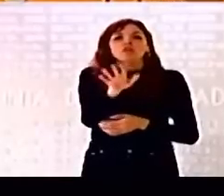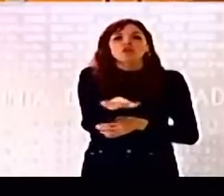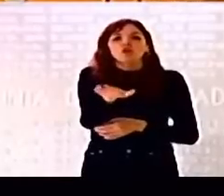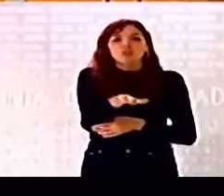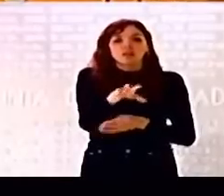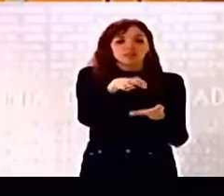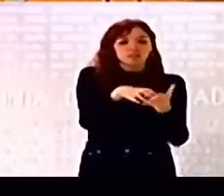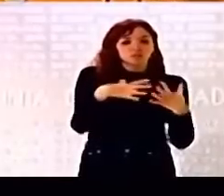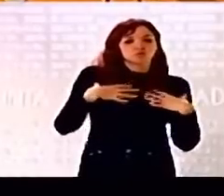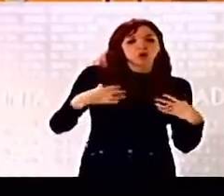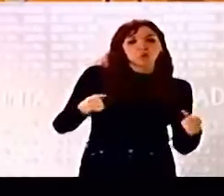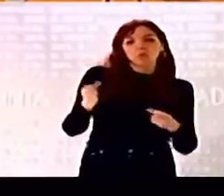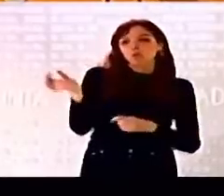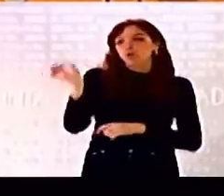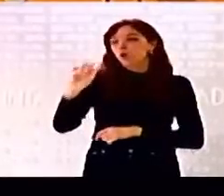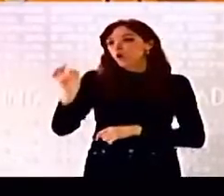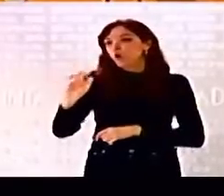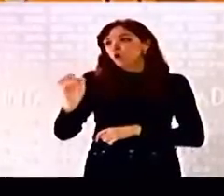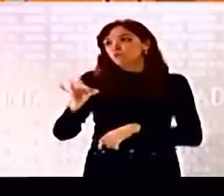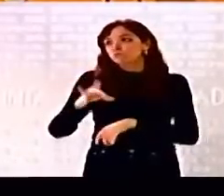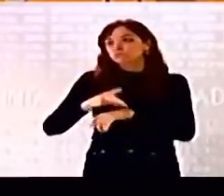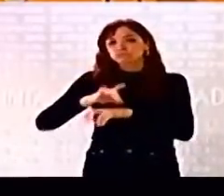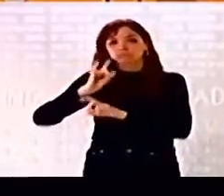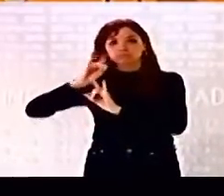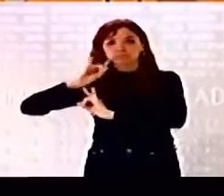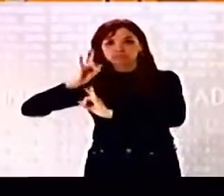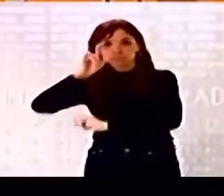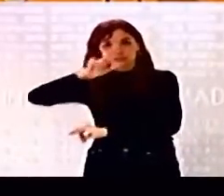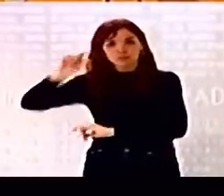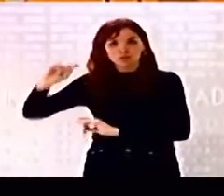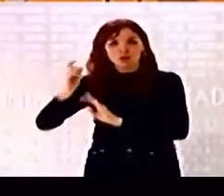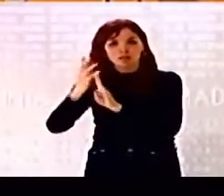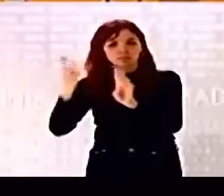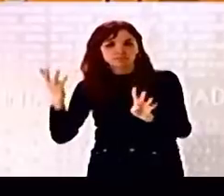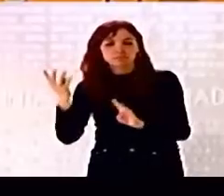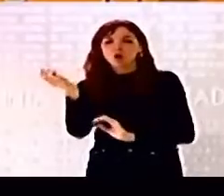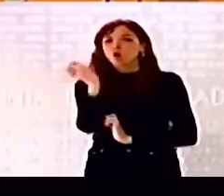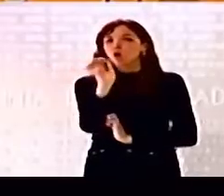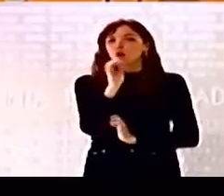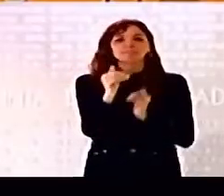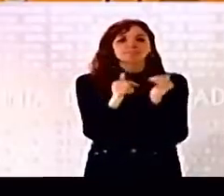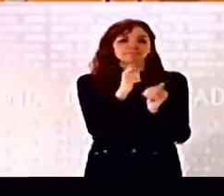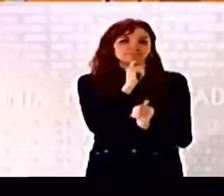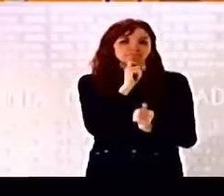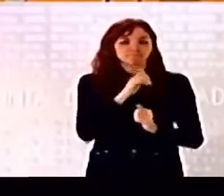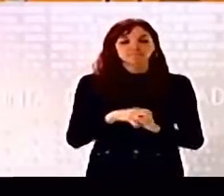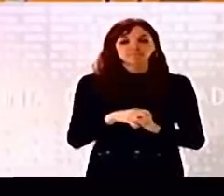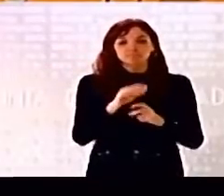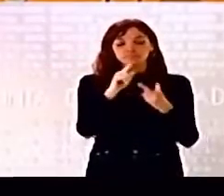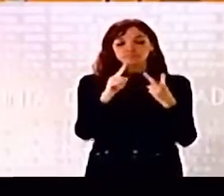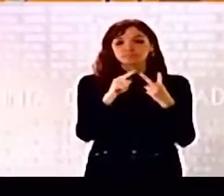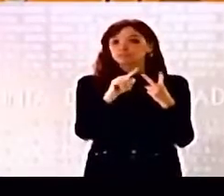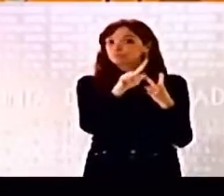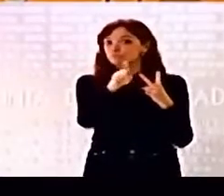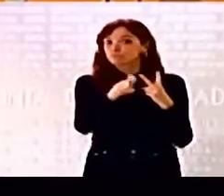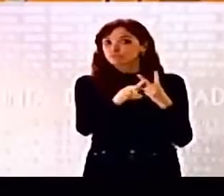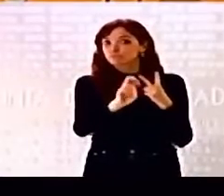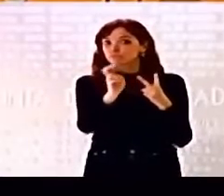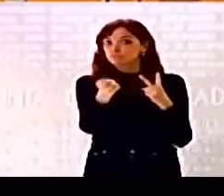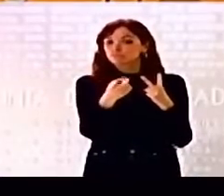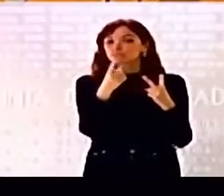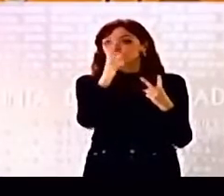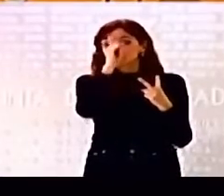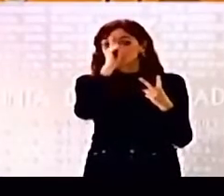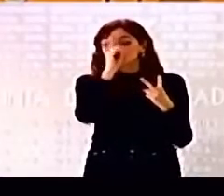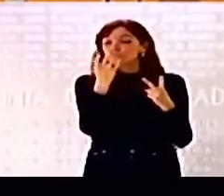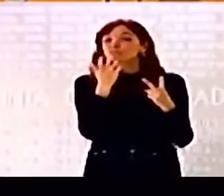los sanitarios los que llamen a estas personas, cómo va a ir este proceso. Y lo segundo, consejero, no sé si hay datos,